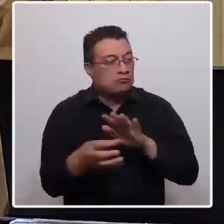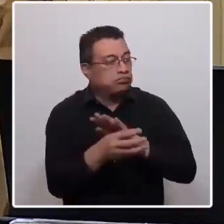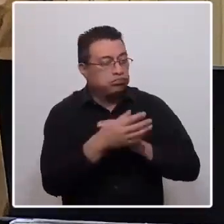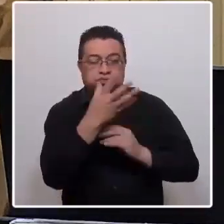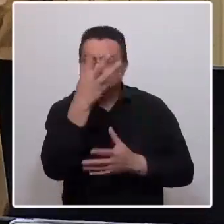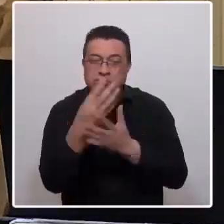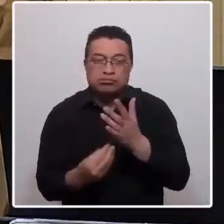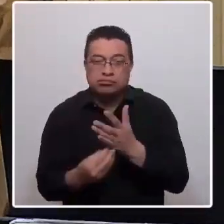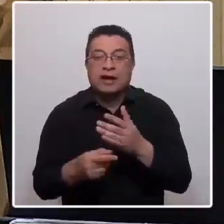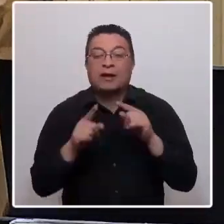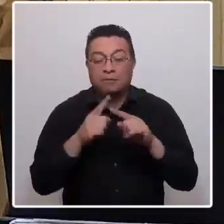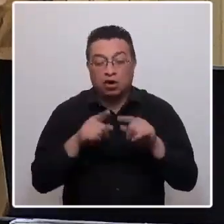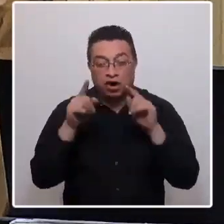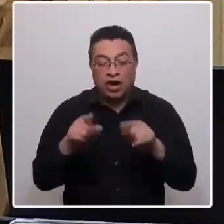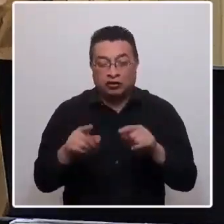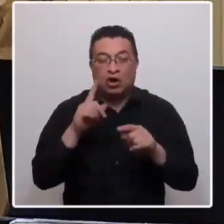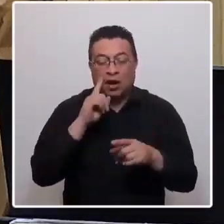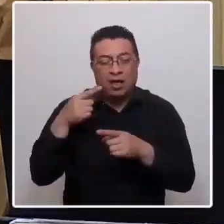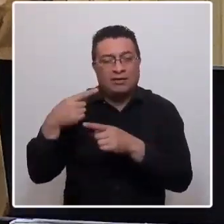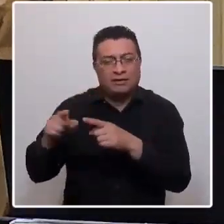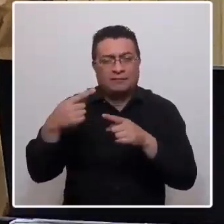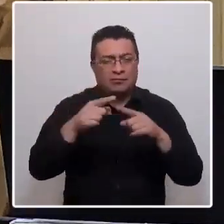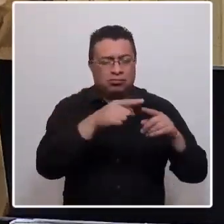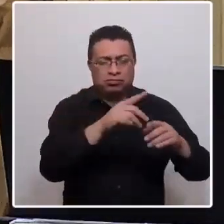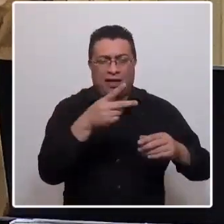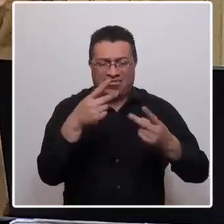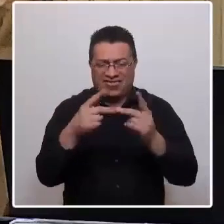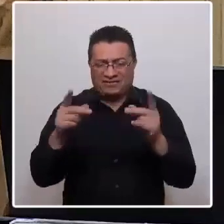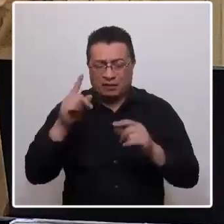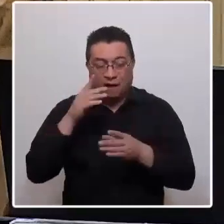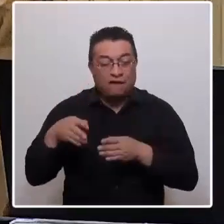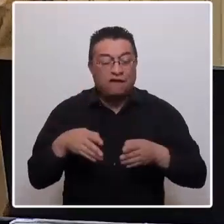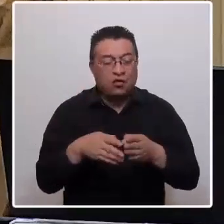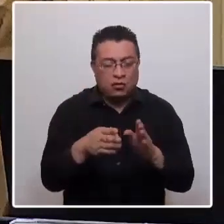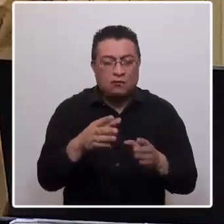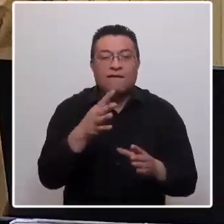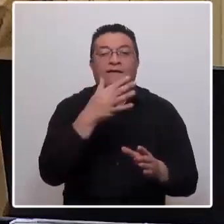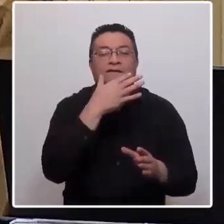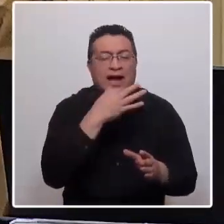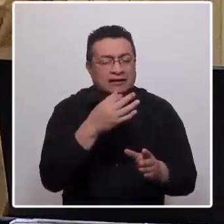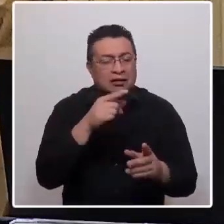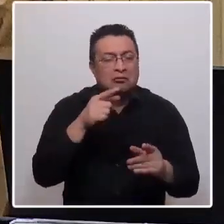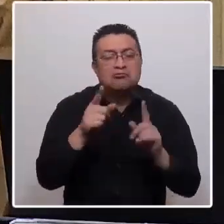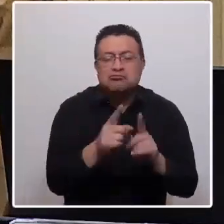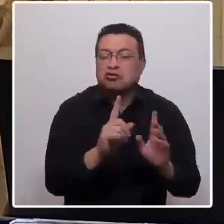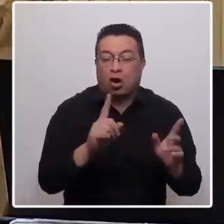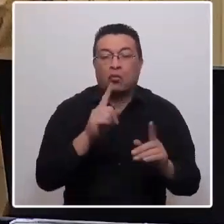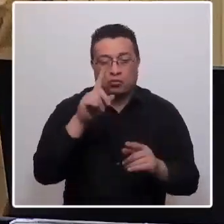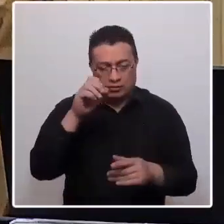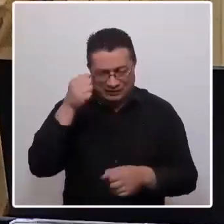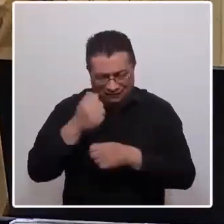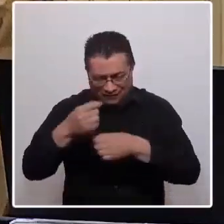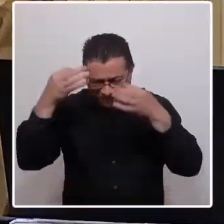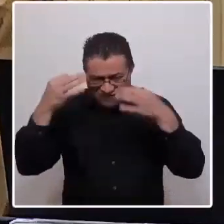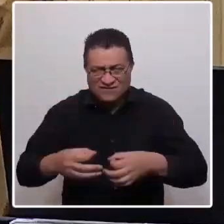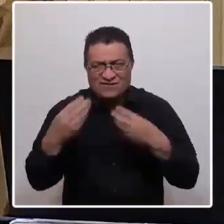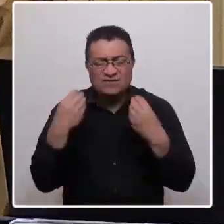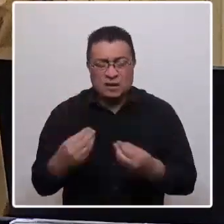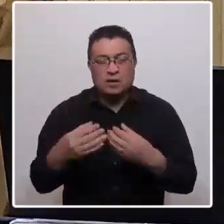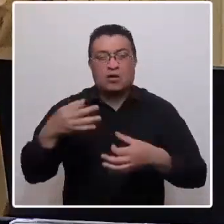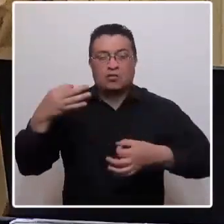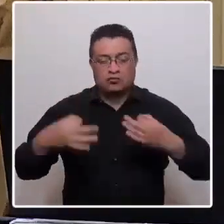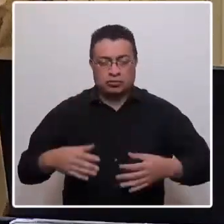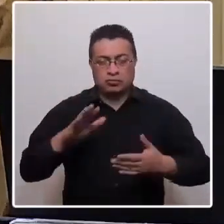Para eso tenemos la enorme diversidad de nuestro país, no para buscar el camino más fácil o corto, sino para hacer por una vez las cosas bien y traer justicia a las